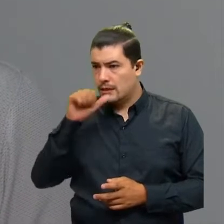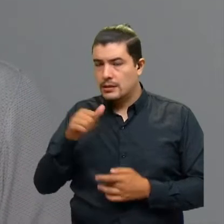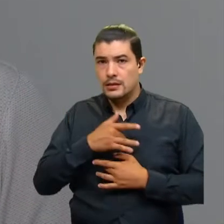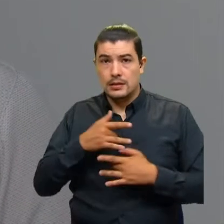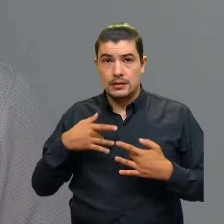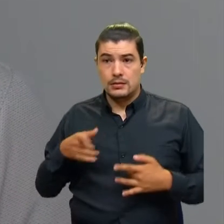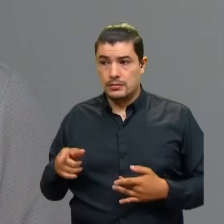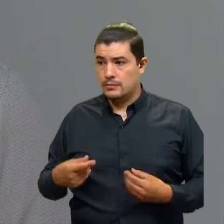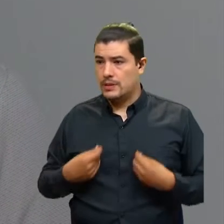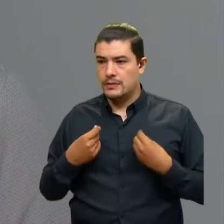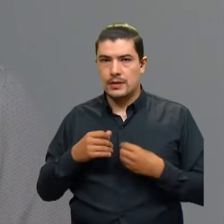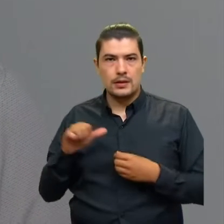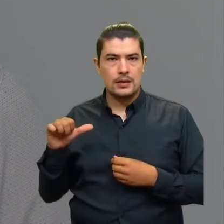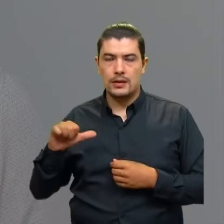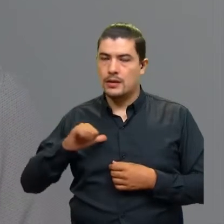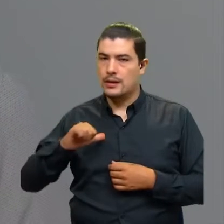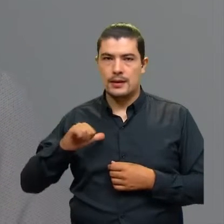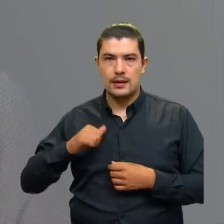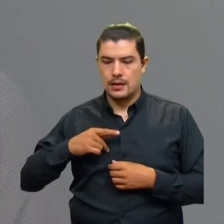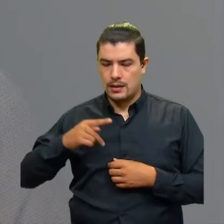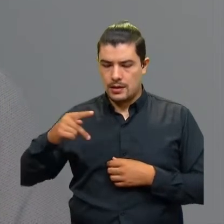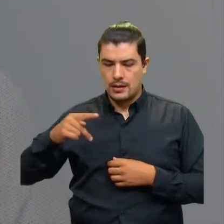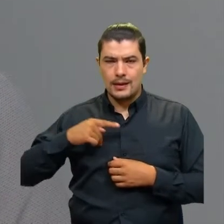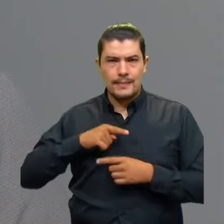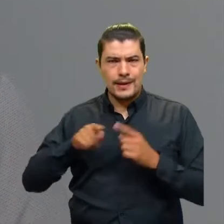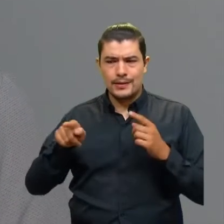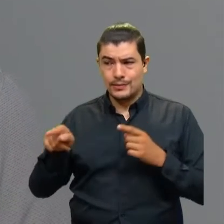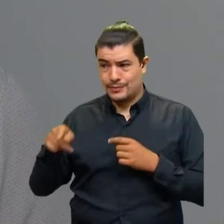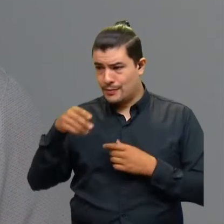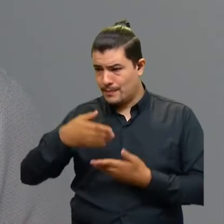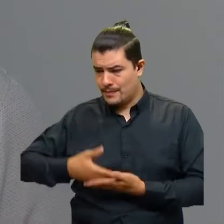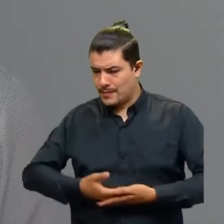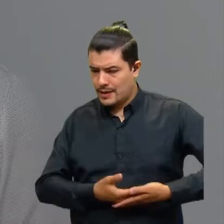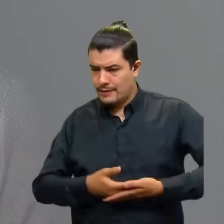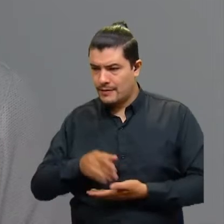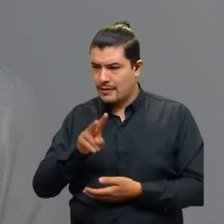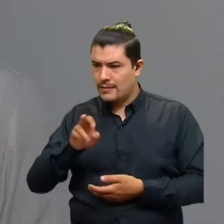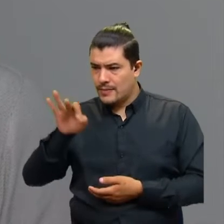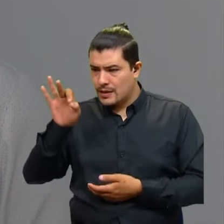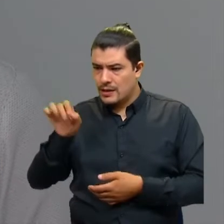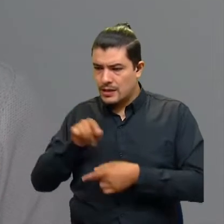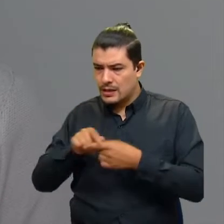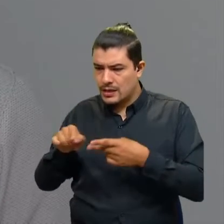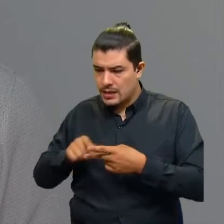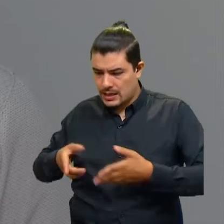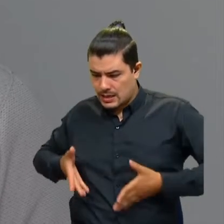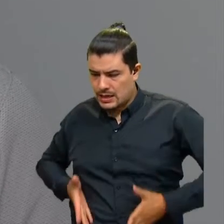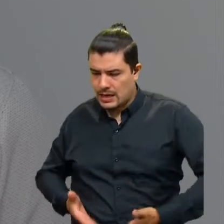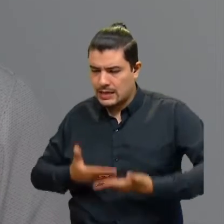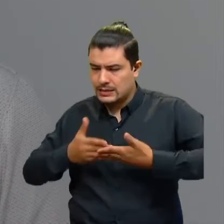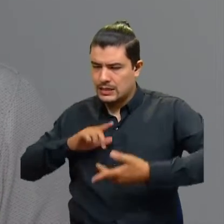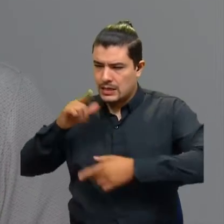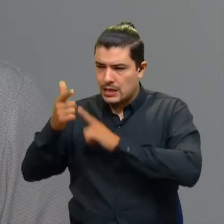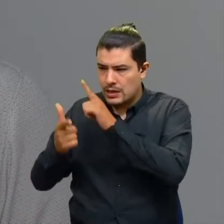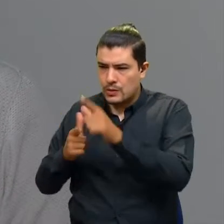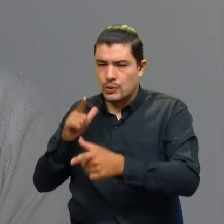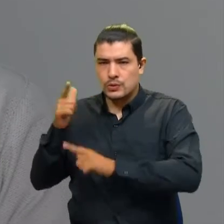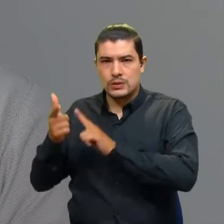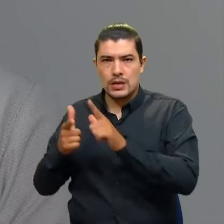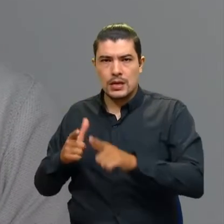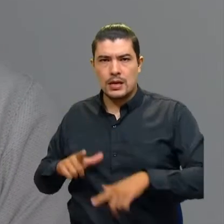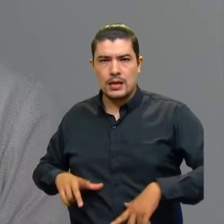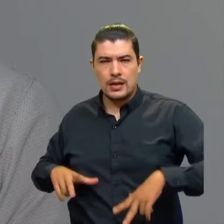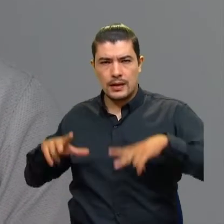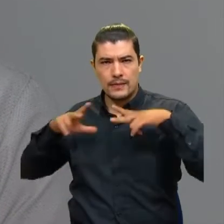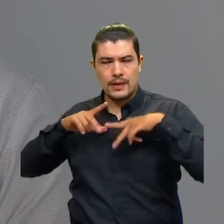pulmón. La pregunta es, si una bebé de 28 semanas nace aferrándose a la vida y lucha por no morir, ¿qué